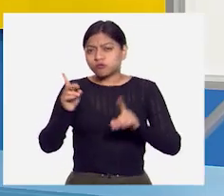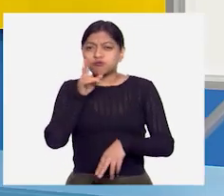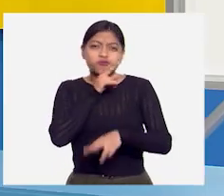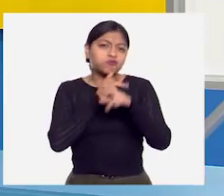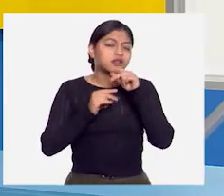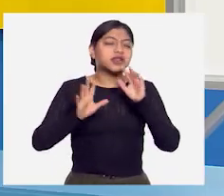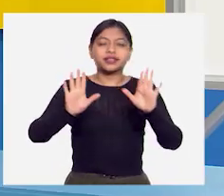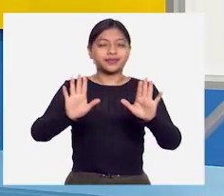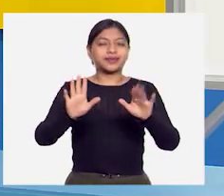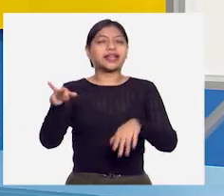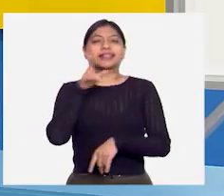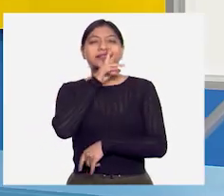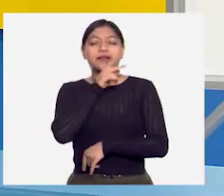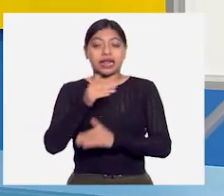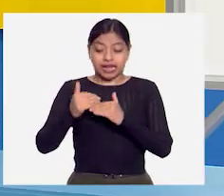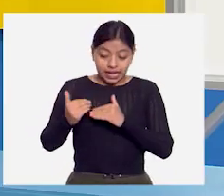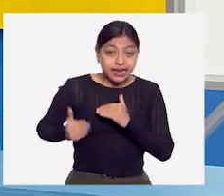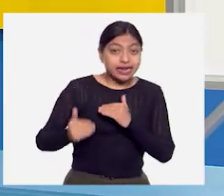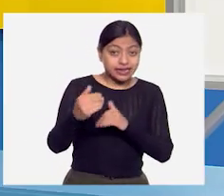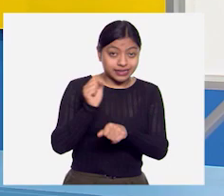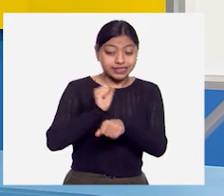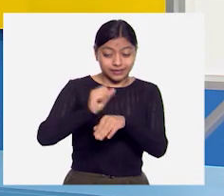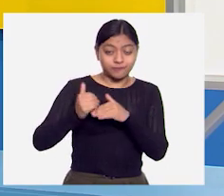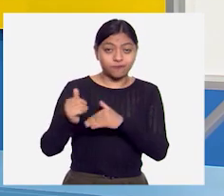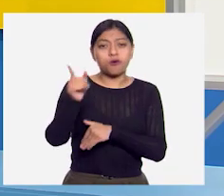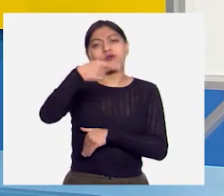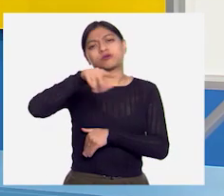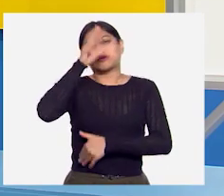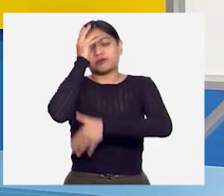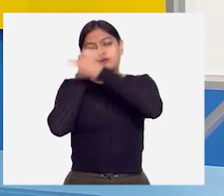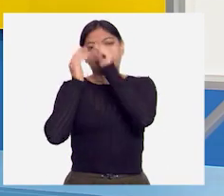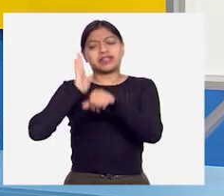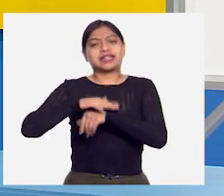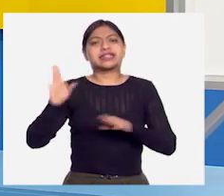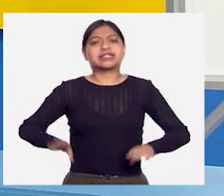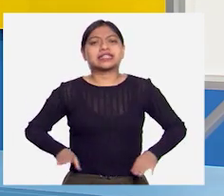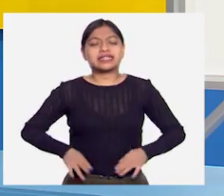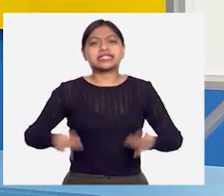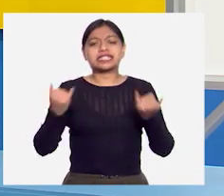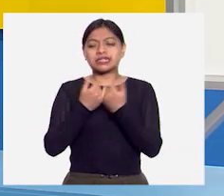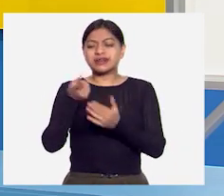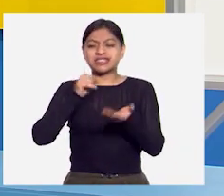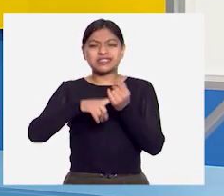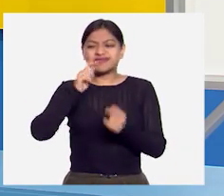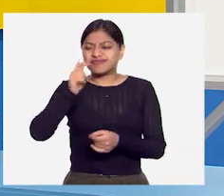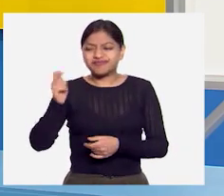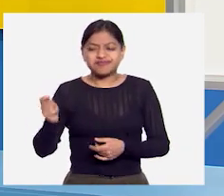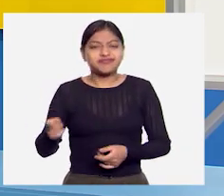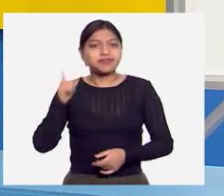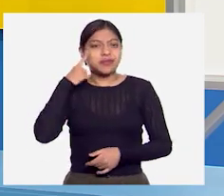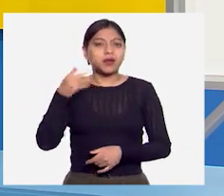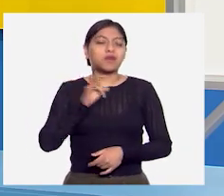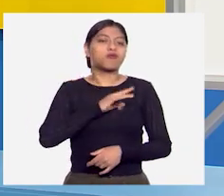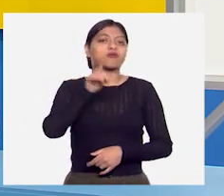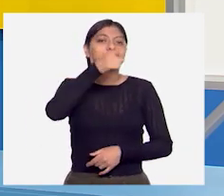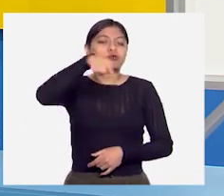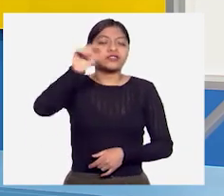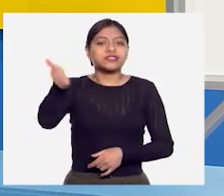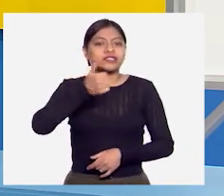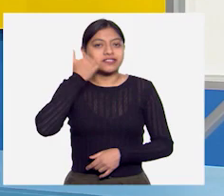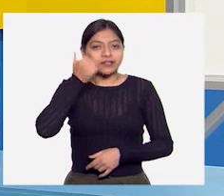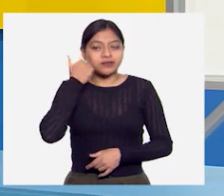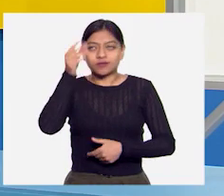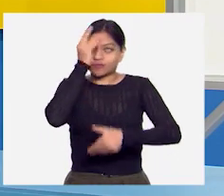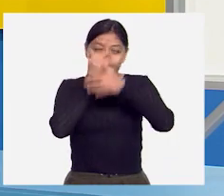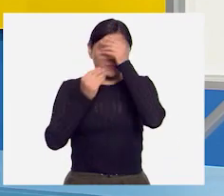semana vamos a seguir estudiando las características y significados de estas medidas para que los estudiantes en casa